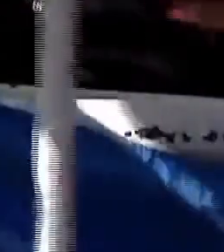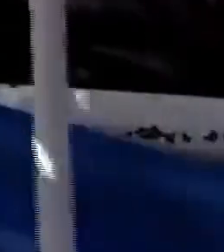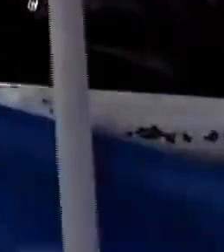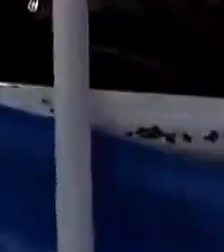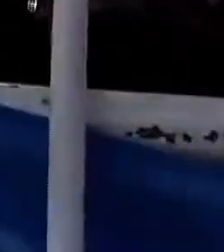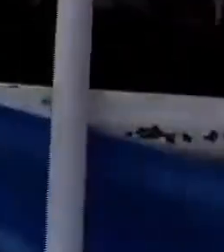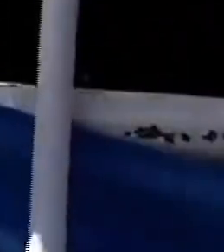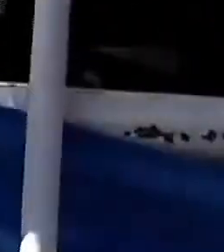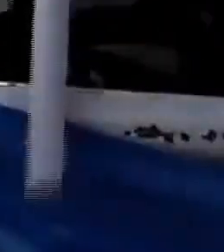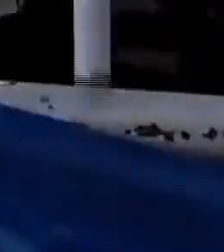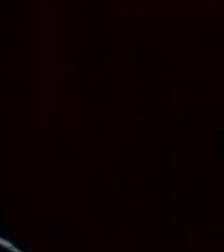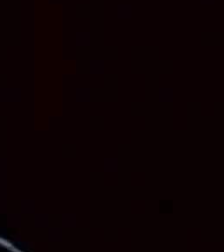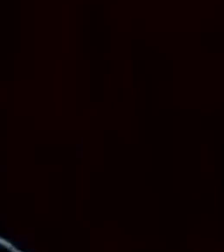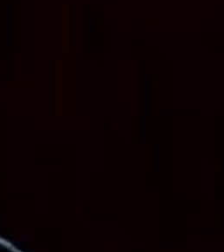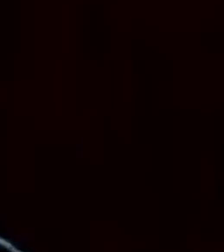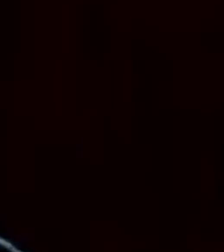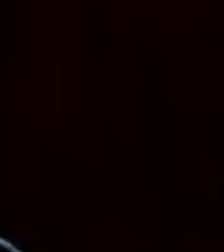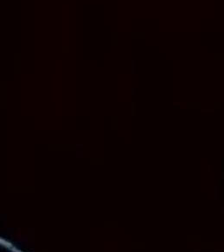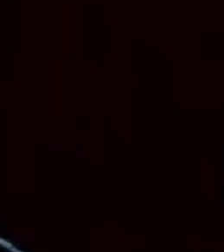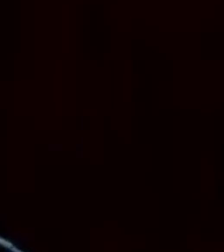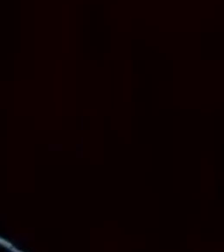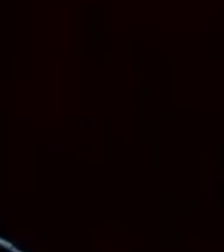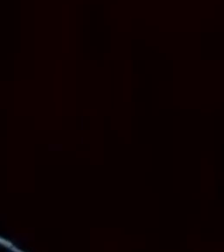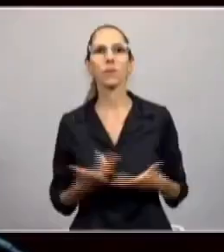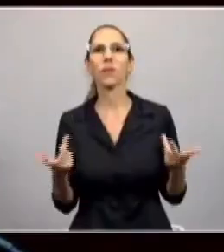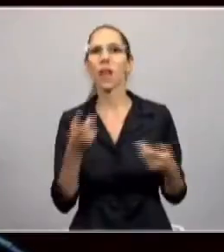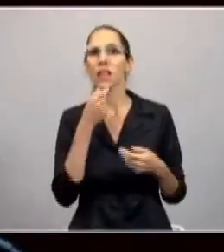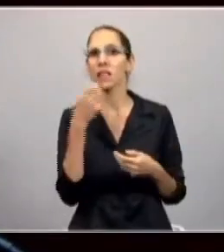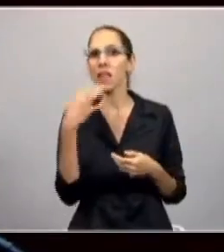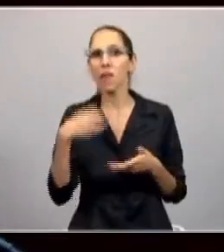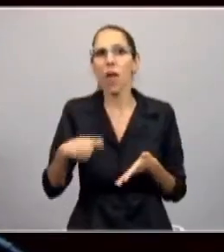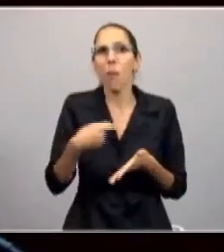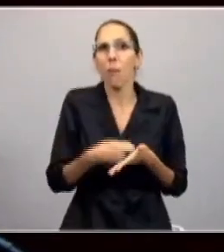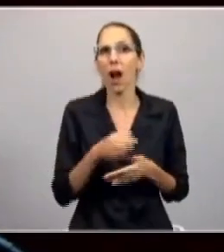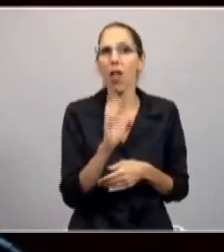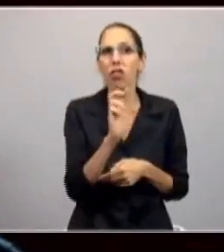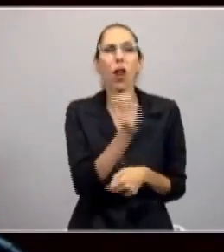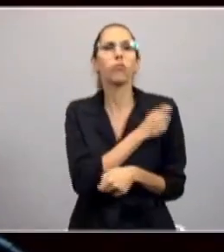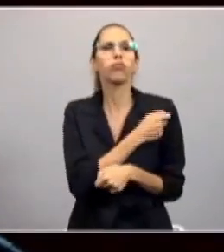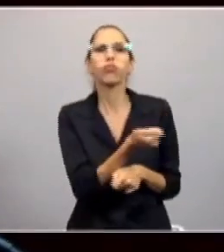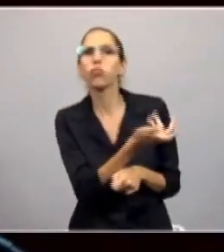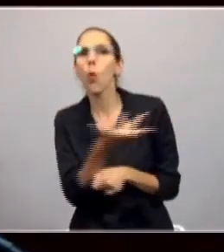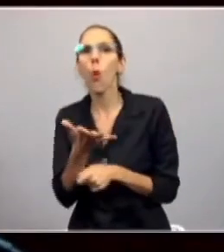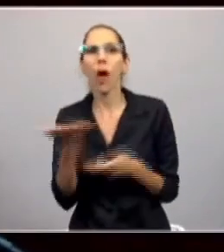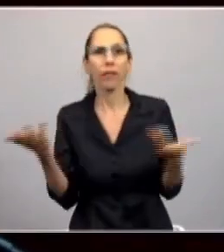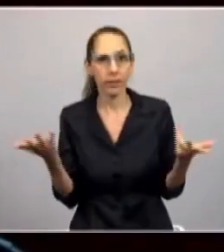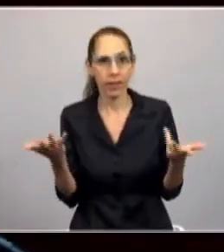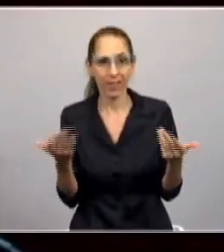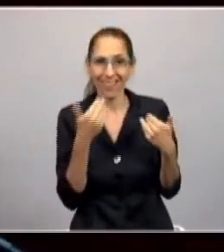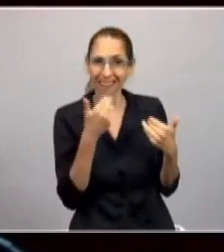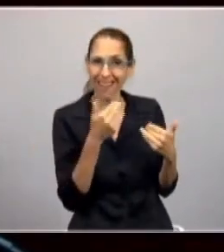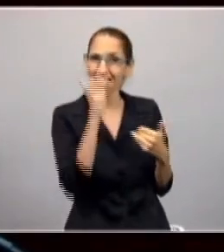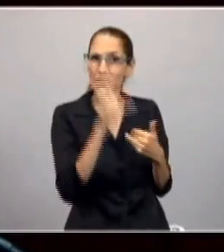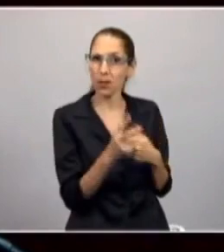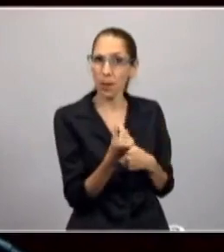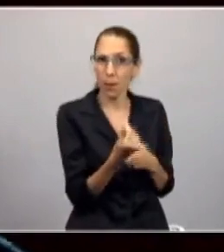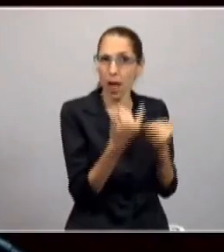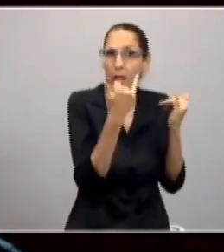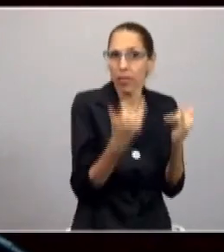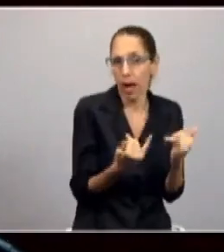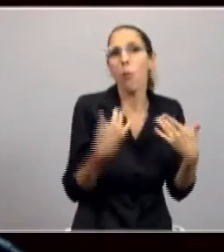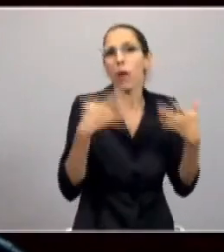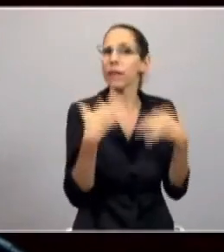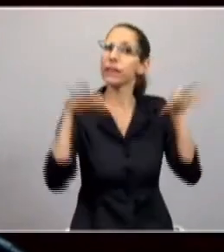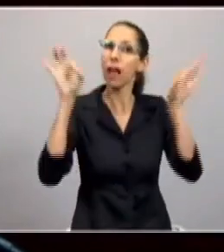¿Cuántas se hubieran aplicado si había que pagarlas en dólares? ¿Solo la plata garantiza que no te mueras? En